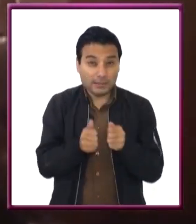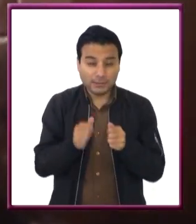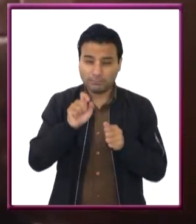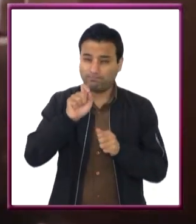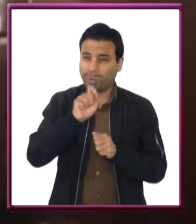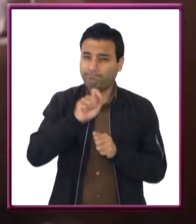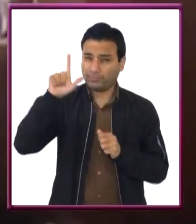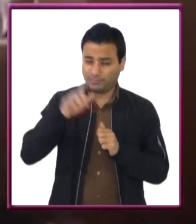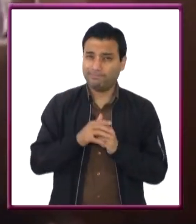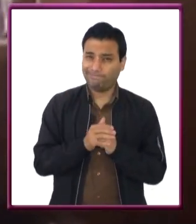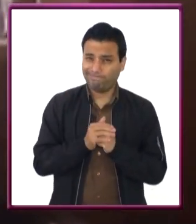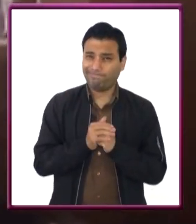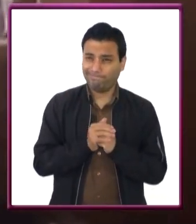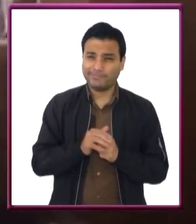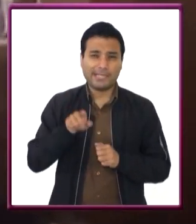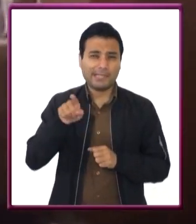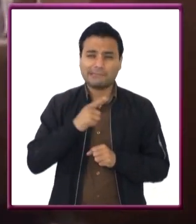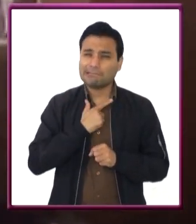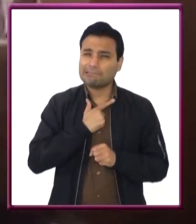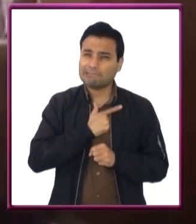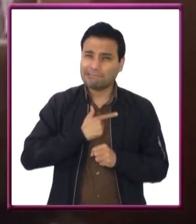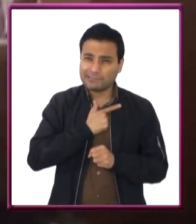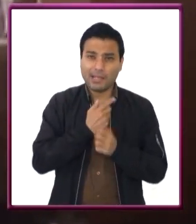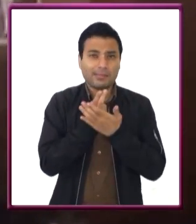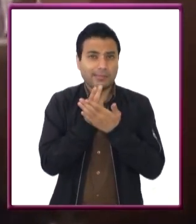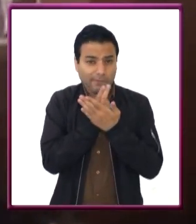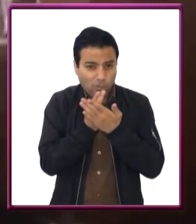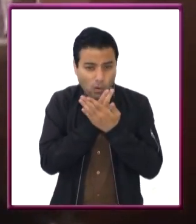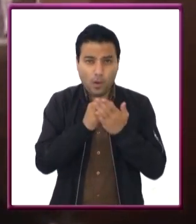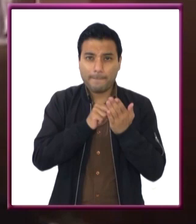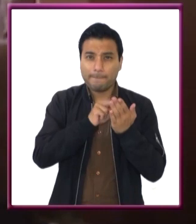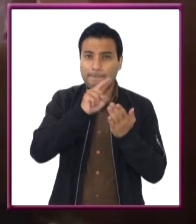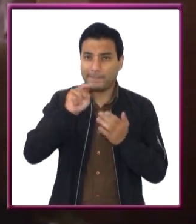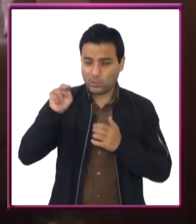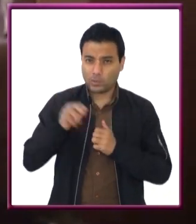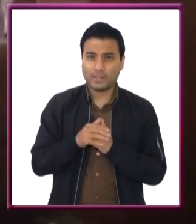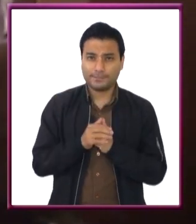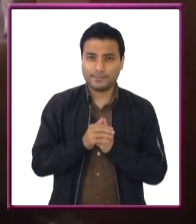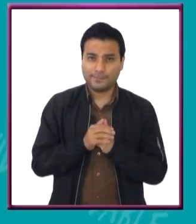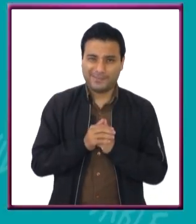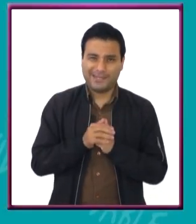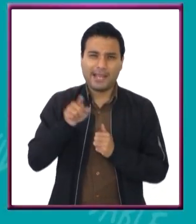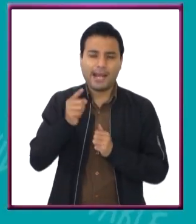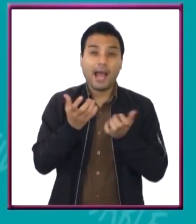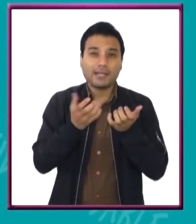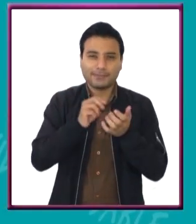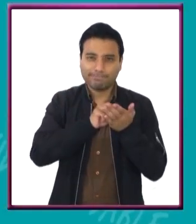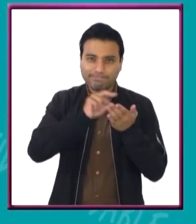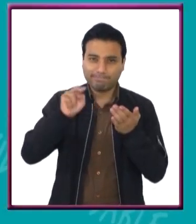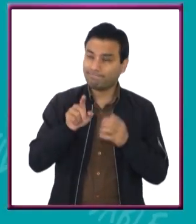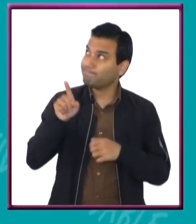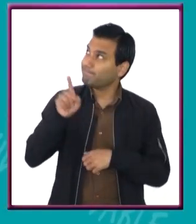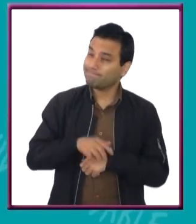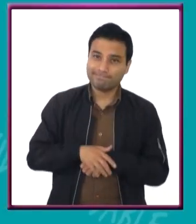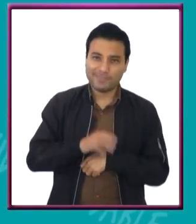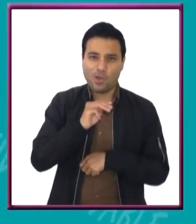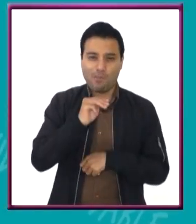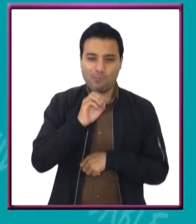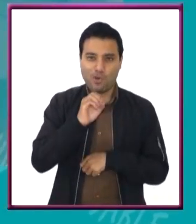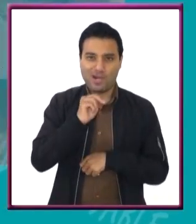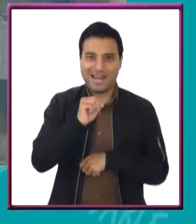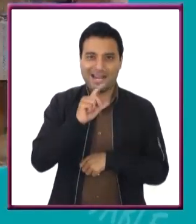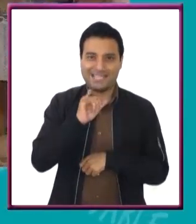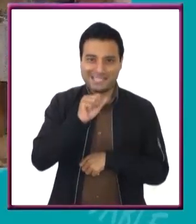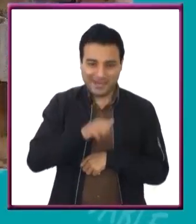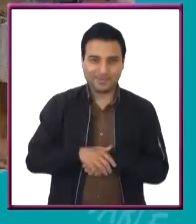artista excepcional, especialmente en el dibujo y la pintura. Autor de obras tan icónicas como la Gioconda o Mona